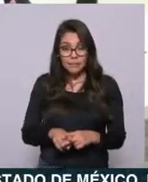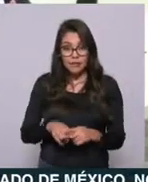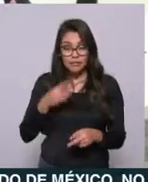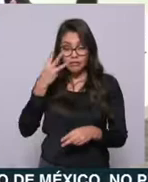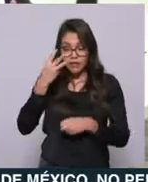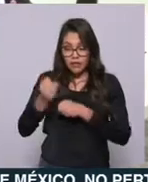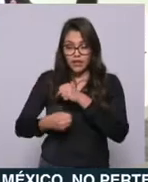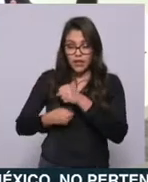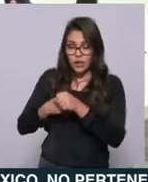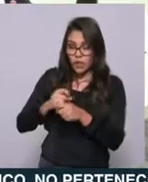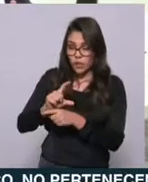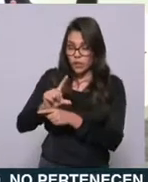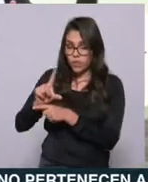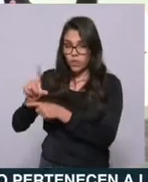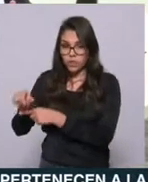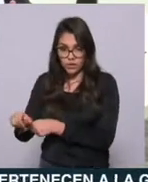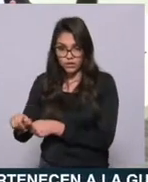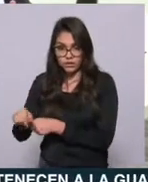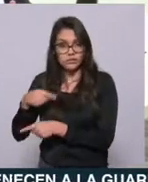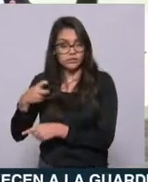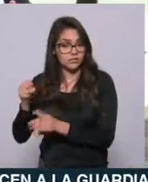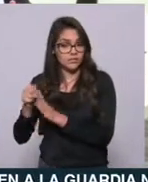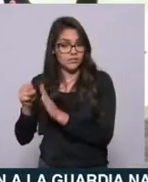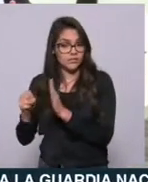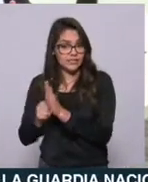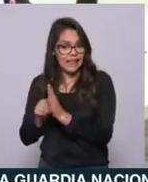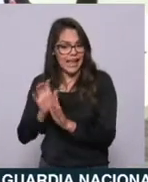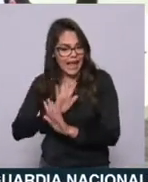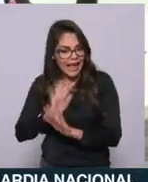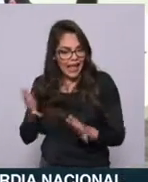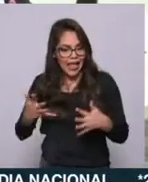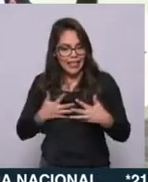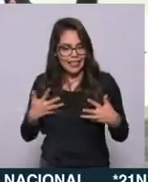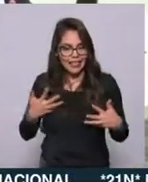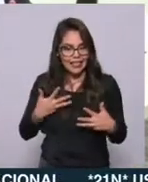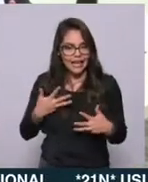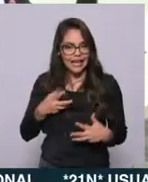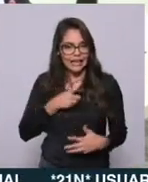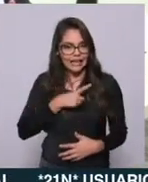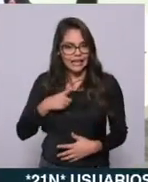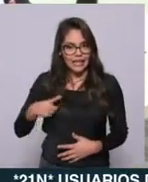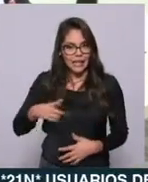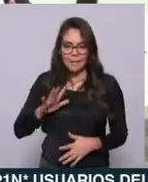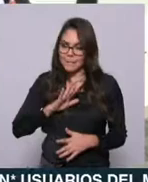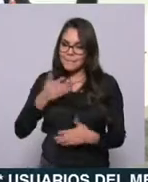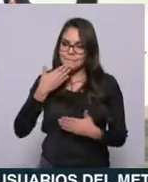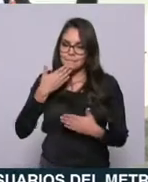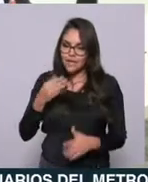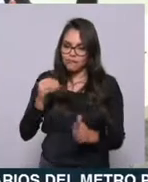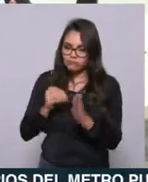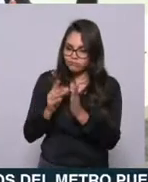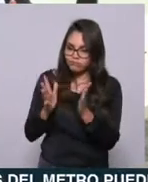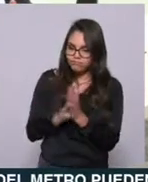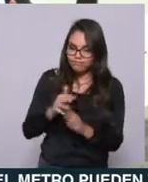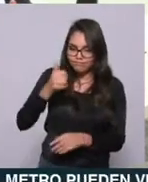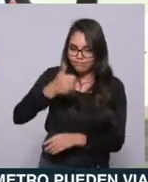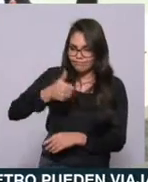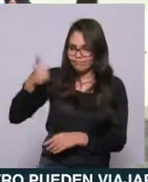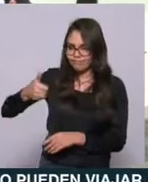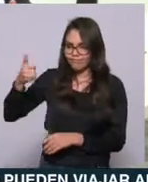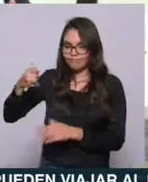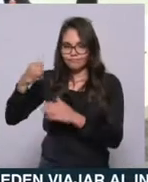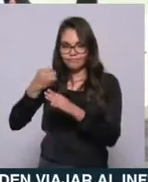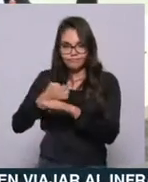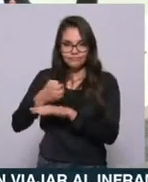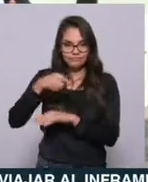años, el sistema anticorrupción tendría que verse ya establecido plenamente en cada estado de la República,